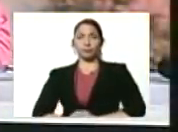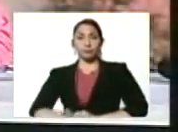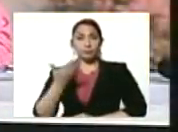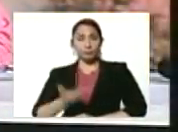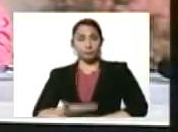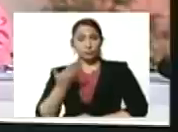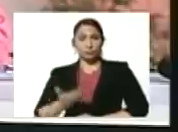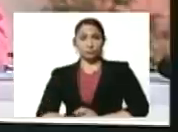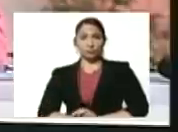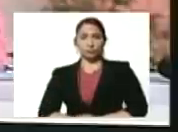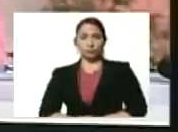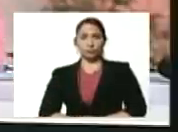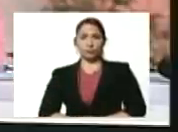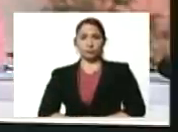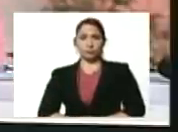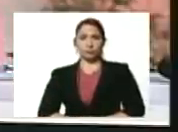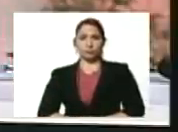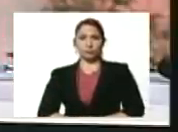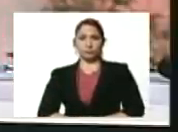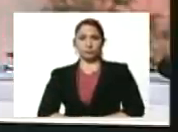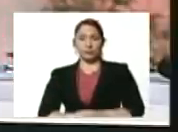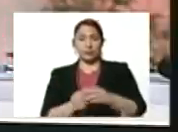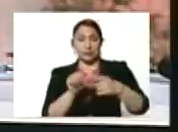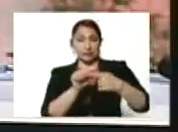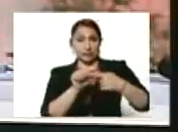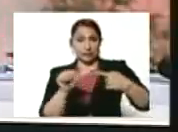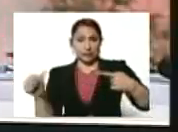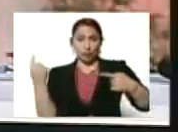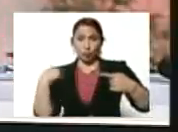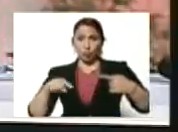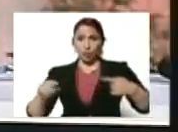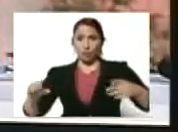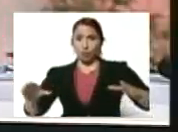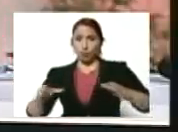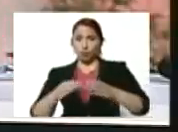importante, esta semana tuvimos la reunión